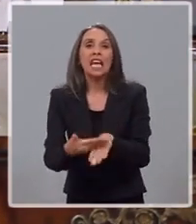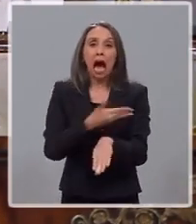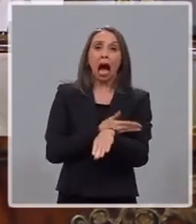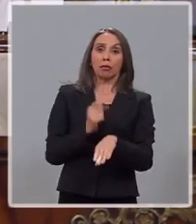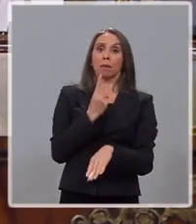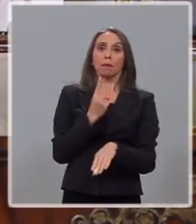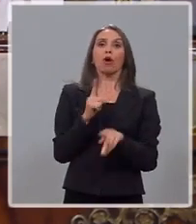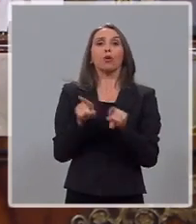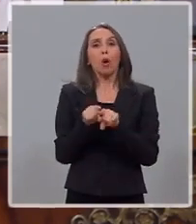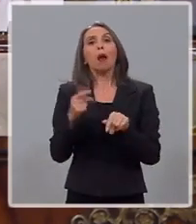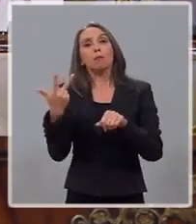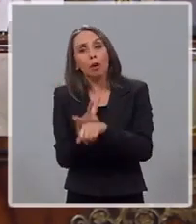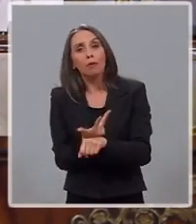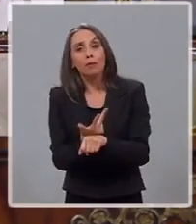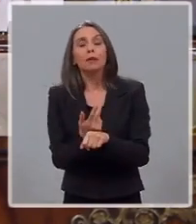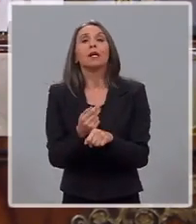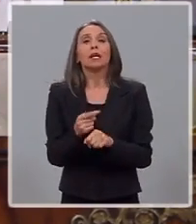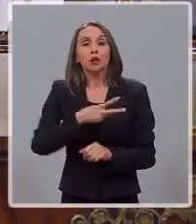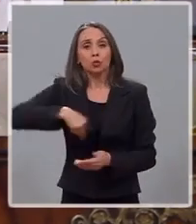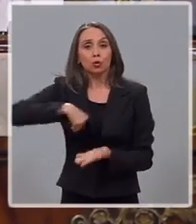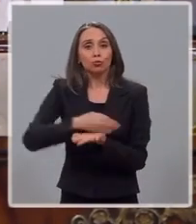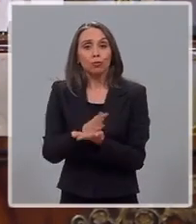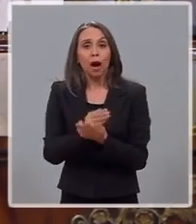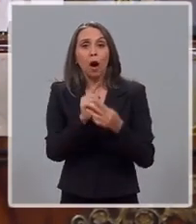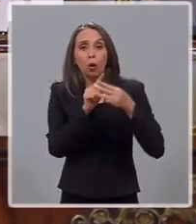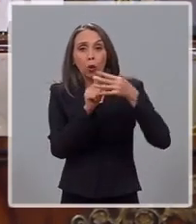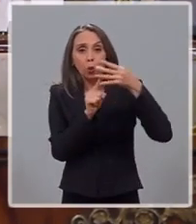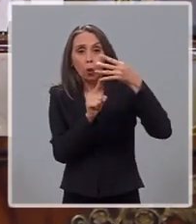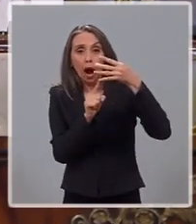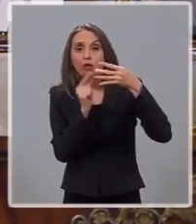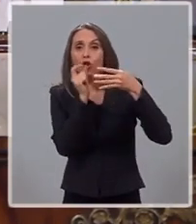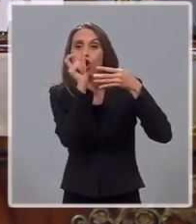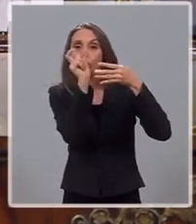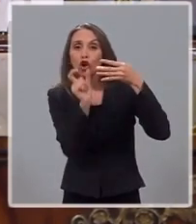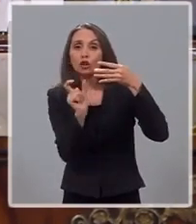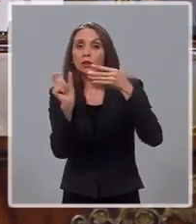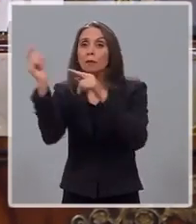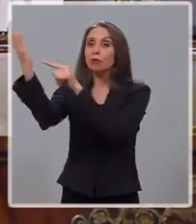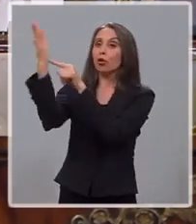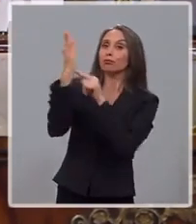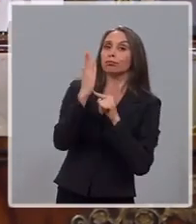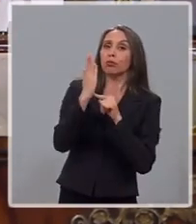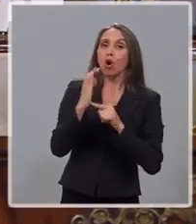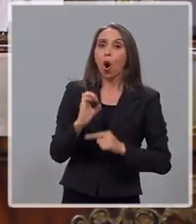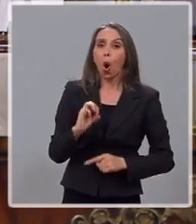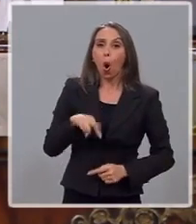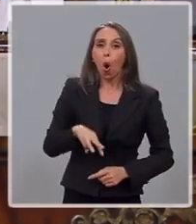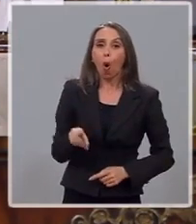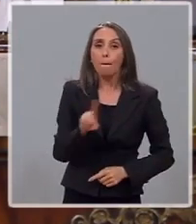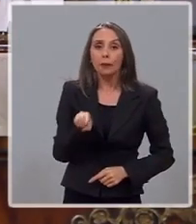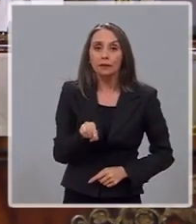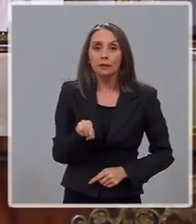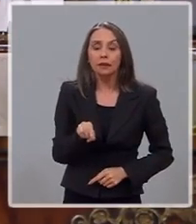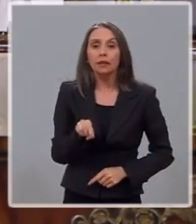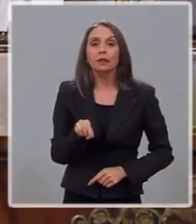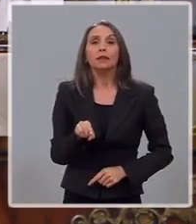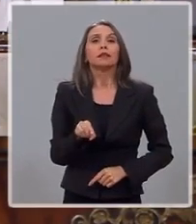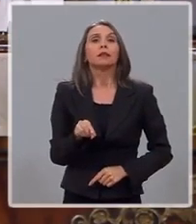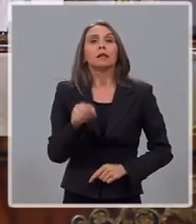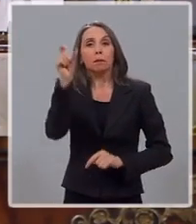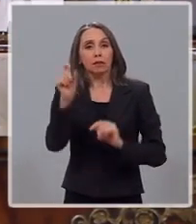y nuestra estrategia se va en cuatro conceptos propuestos y recomendados por la oem es aislar